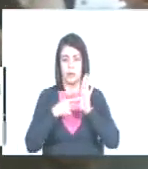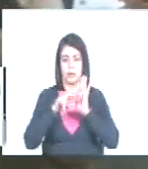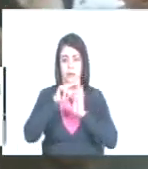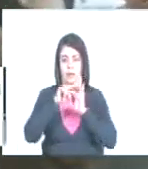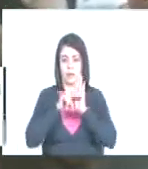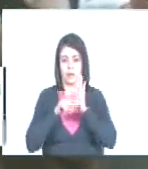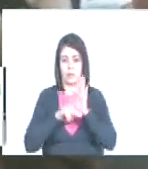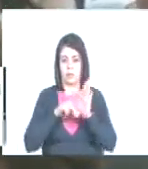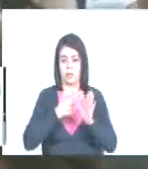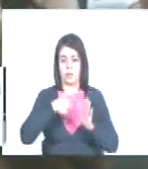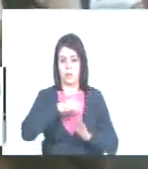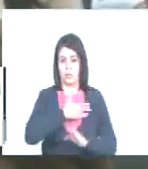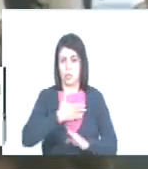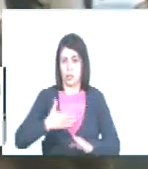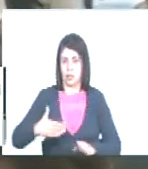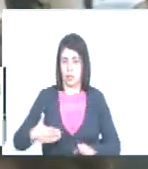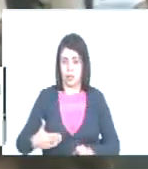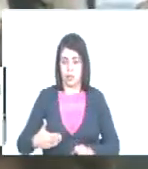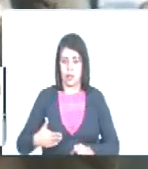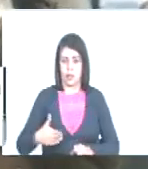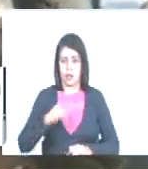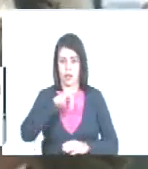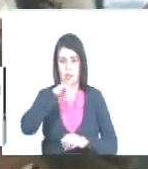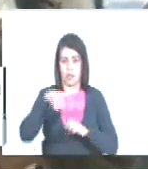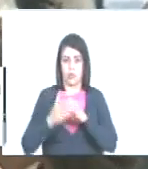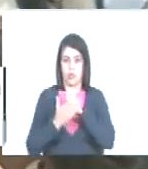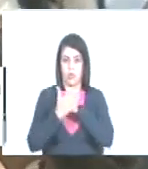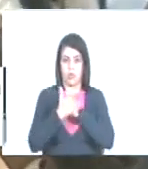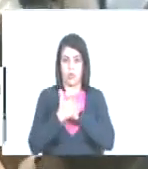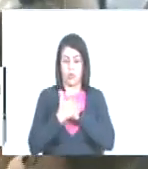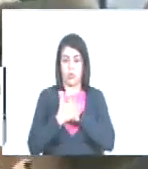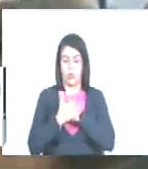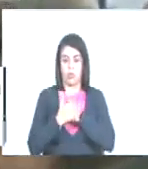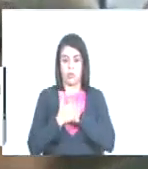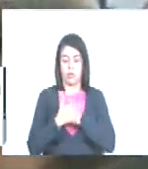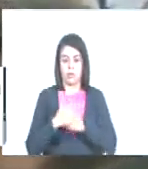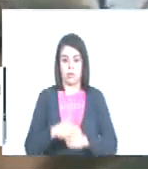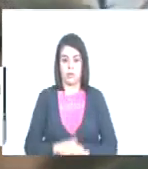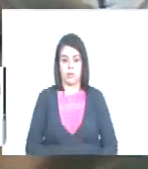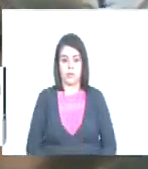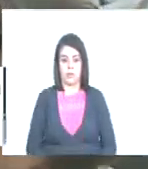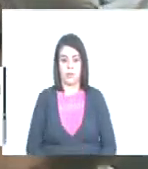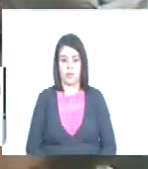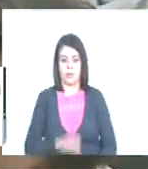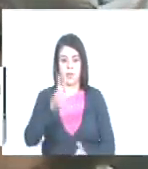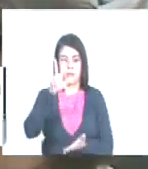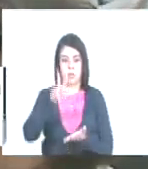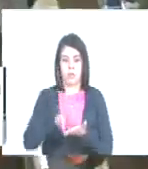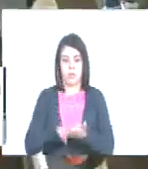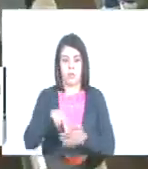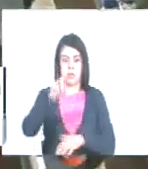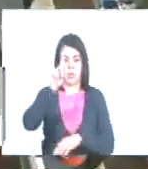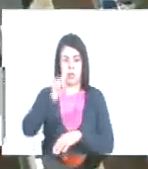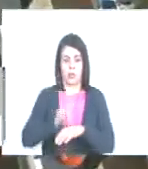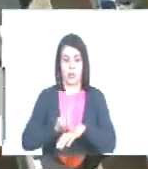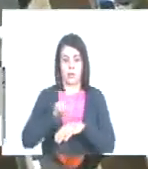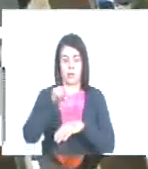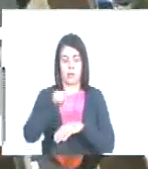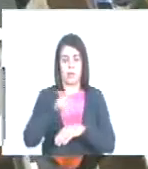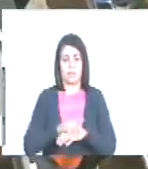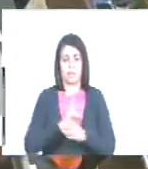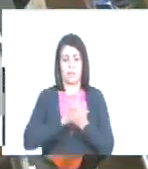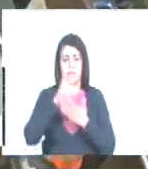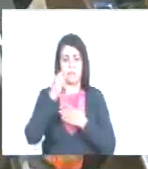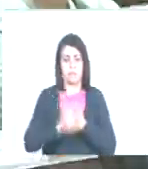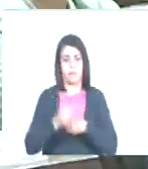lineamientos de nuestro presidente querido Jorge Rodríguez, aprobamos por unanimidad el